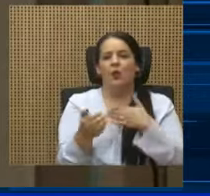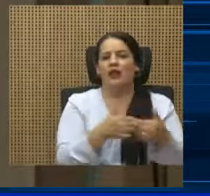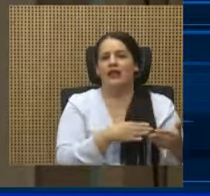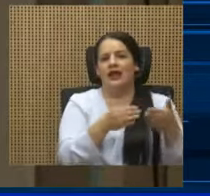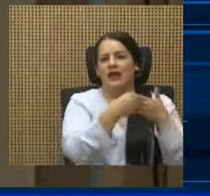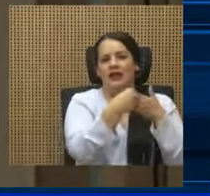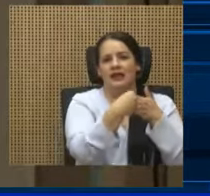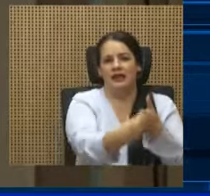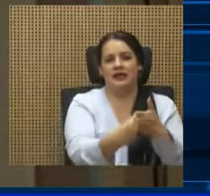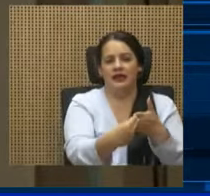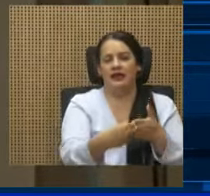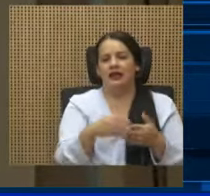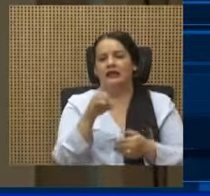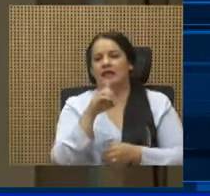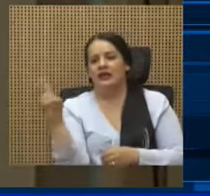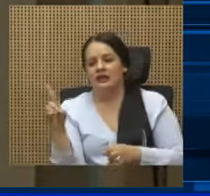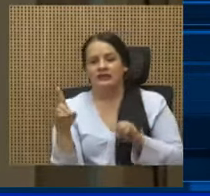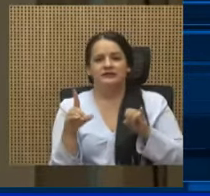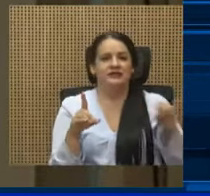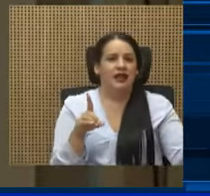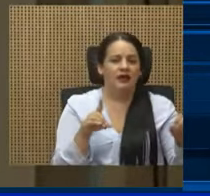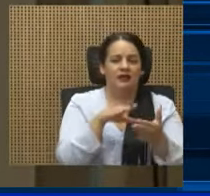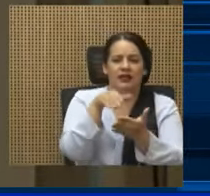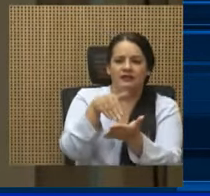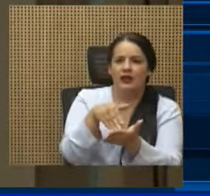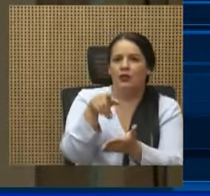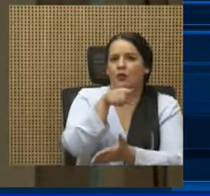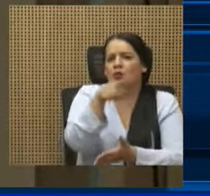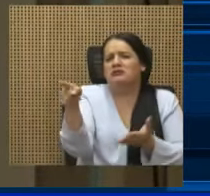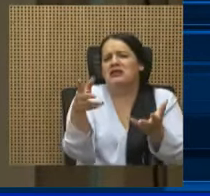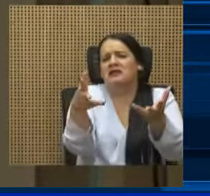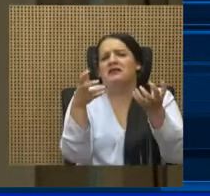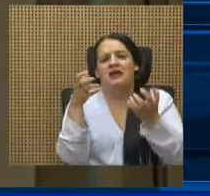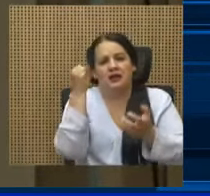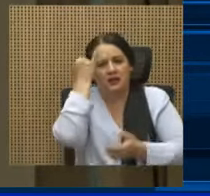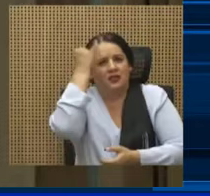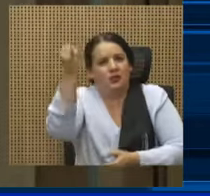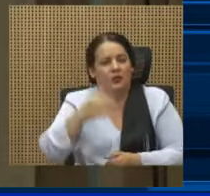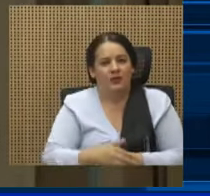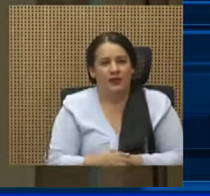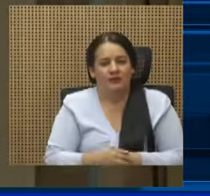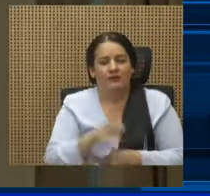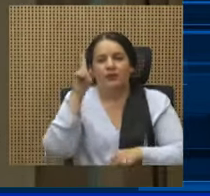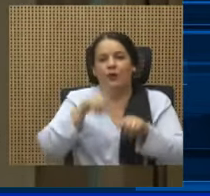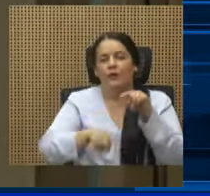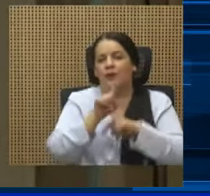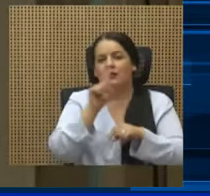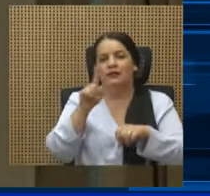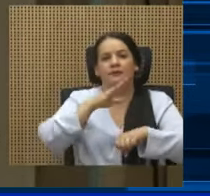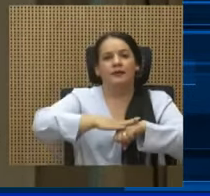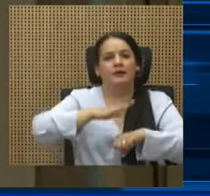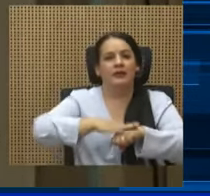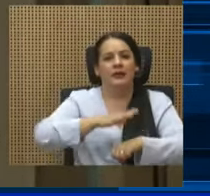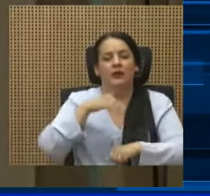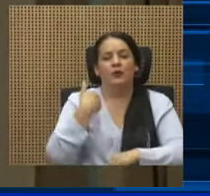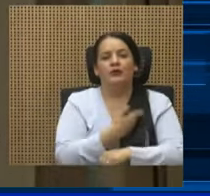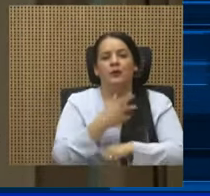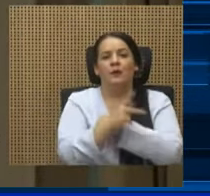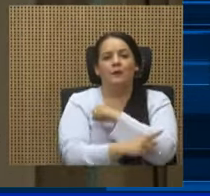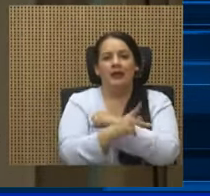de izquierda, de centro, o ponga la ideología que usted quiera, no podemos permitir que en nuestro país y en los países